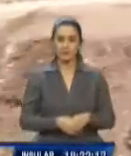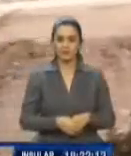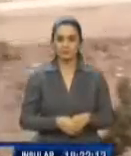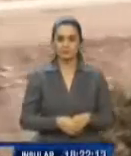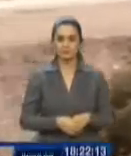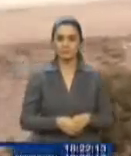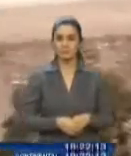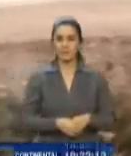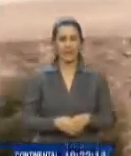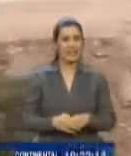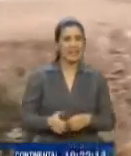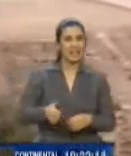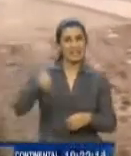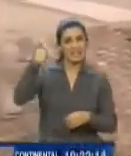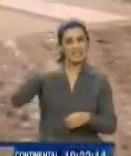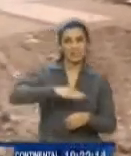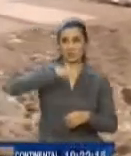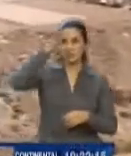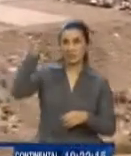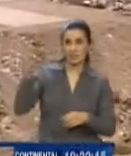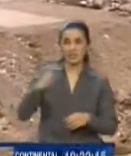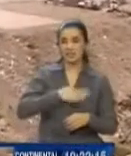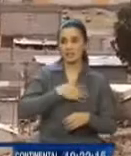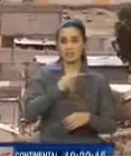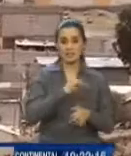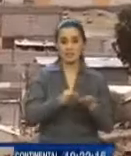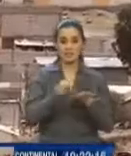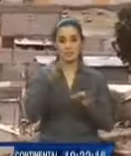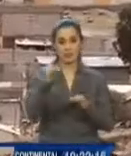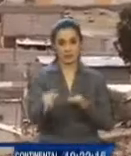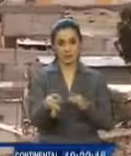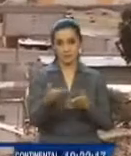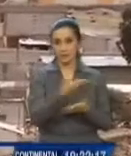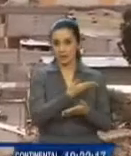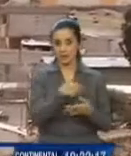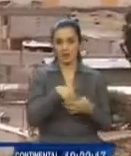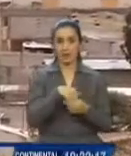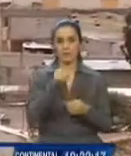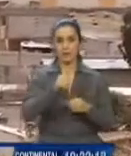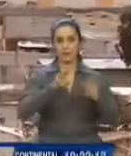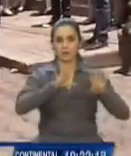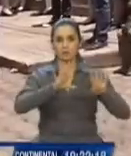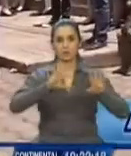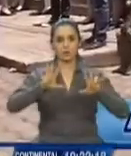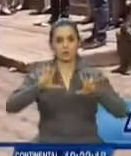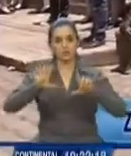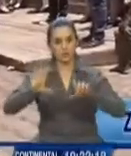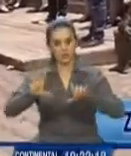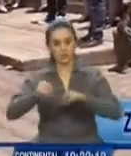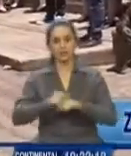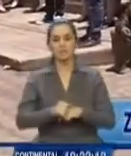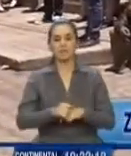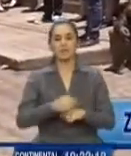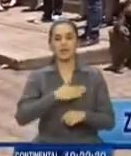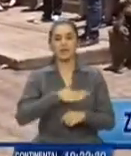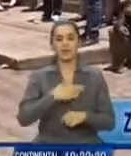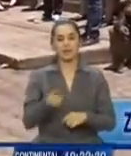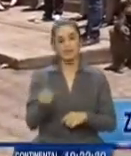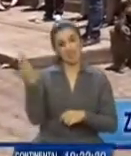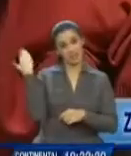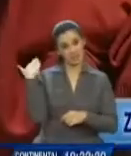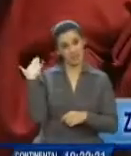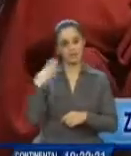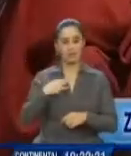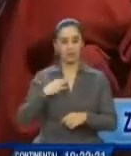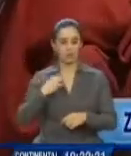A 3.500 metros sobre el nivel del mar se ubica Sumbawa. Por esta parroquia, en 1987 estuvo como voluntario con los religiosos